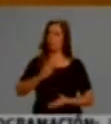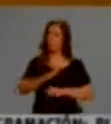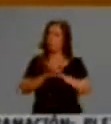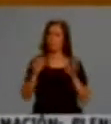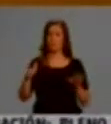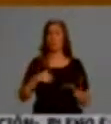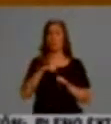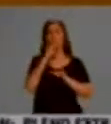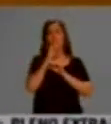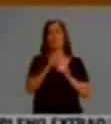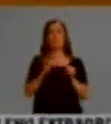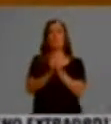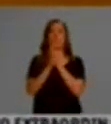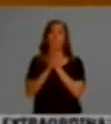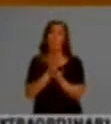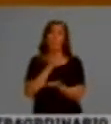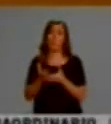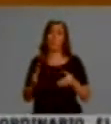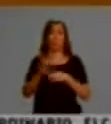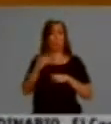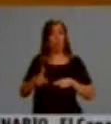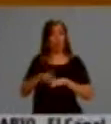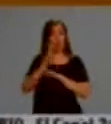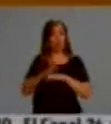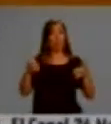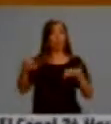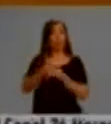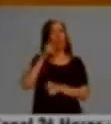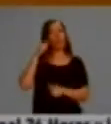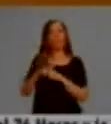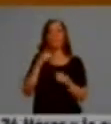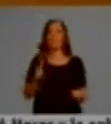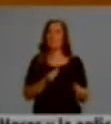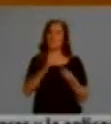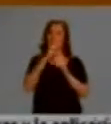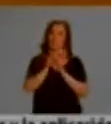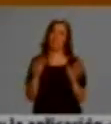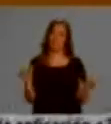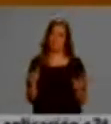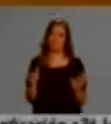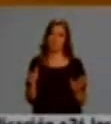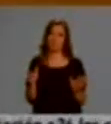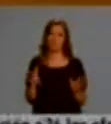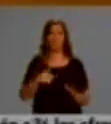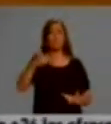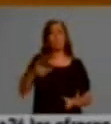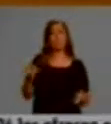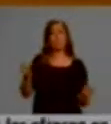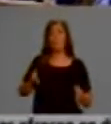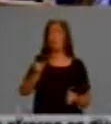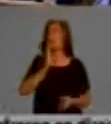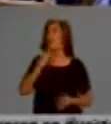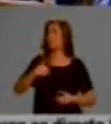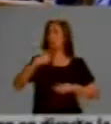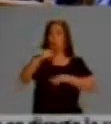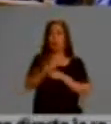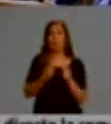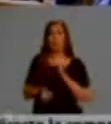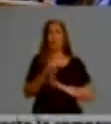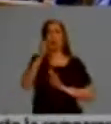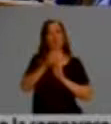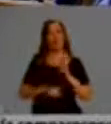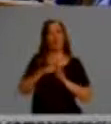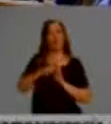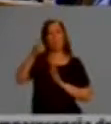hago una llamada a la colaboración de todos los grupos parlamentarios para superar este clima. Un elemento importante es, como ya he señalado, implantar una